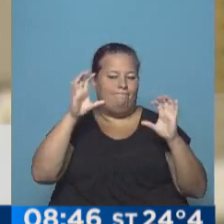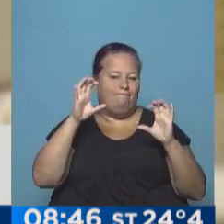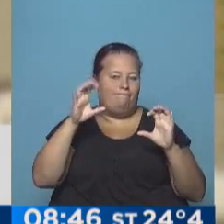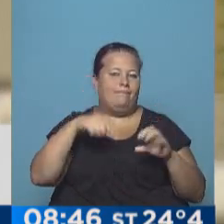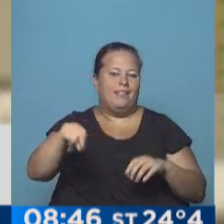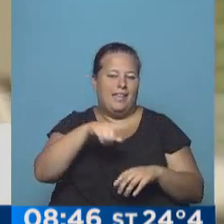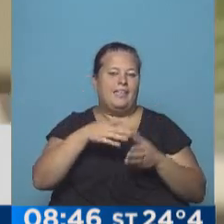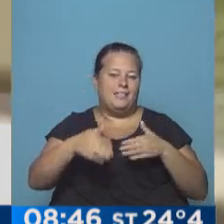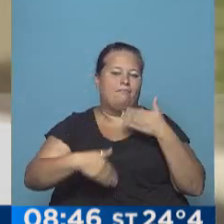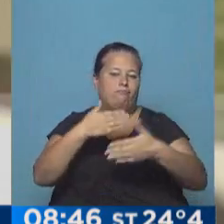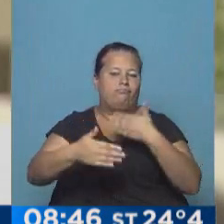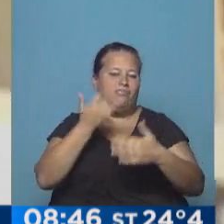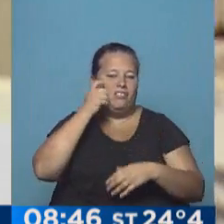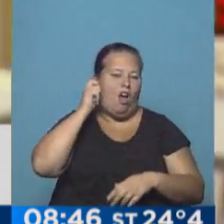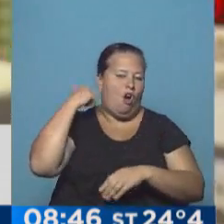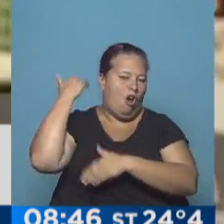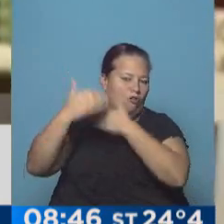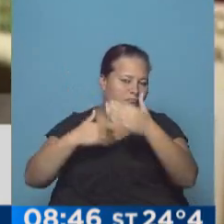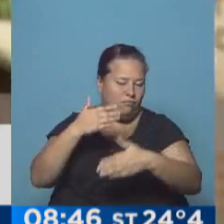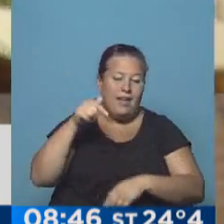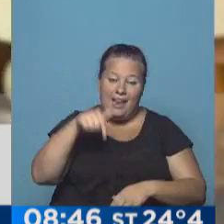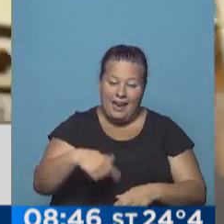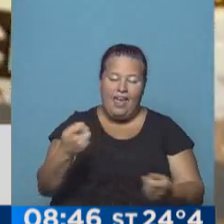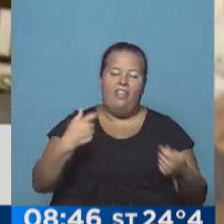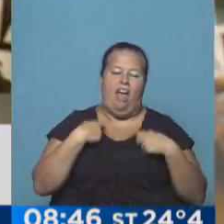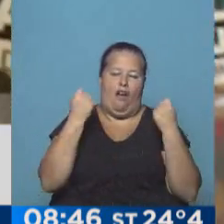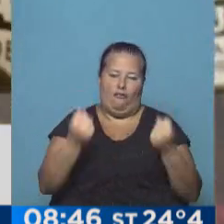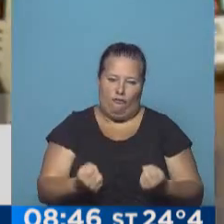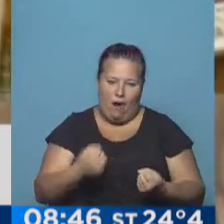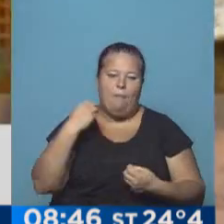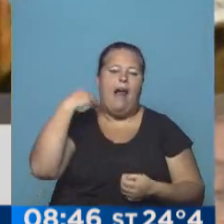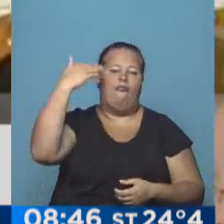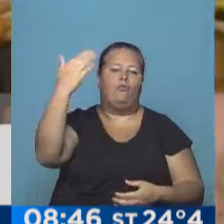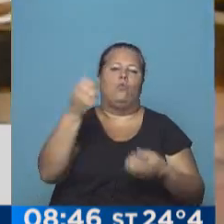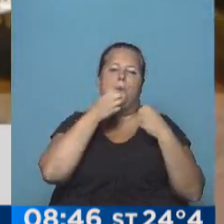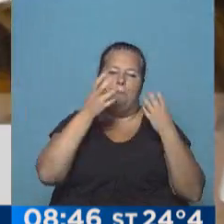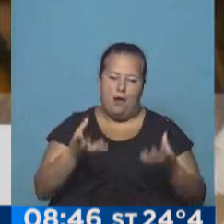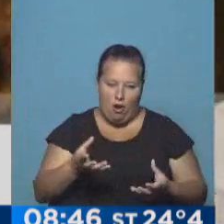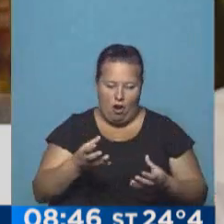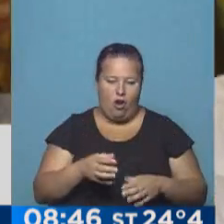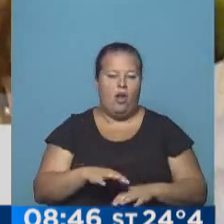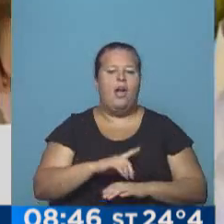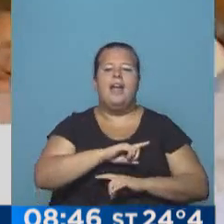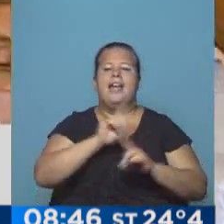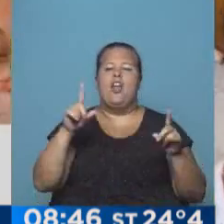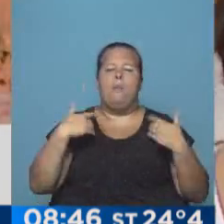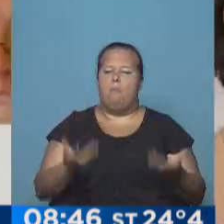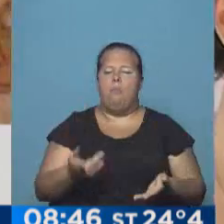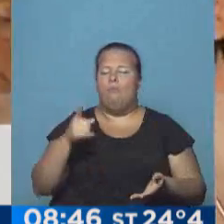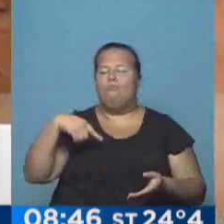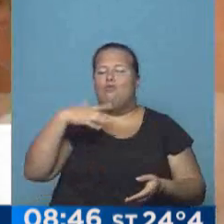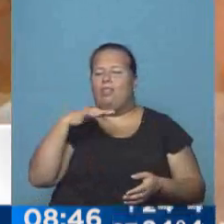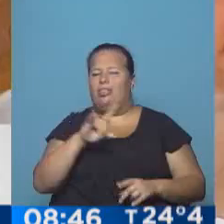de este camino recorrido. Esto nos da la fuerza para un futuro mejor. Nadie es capaz de